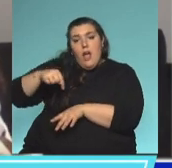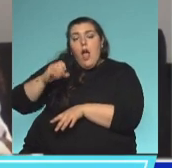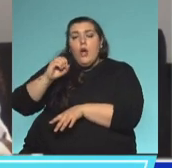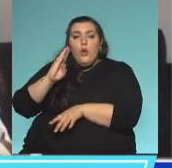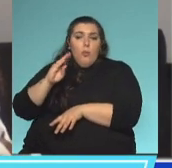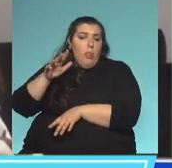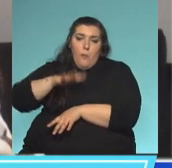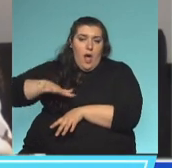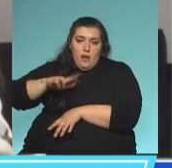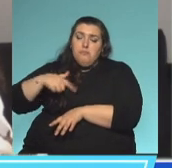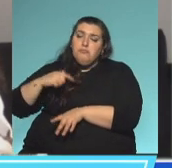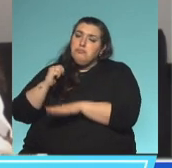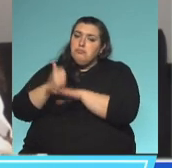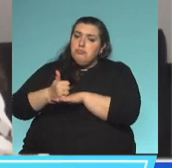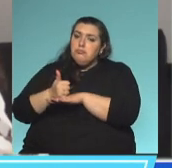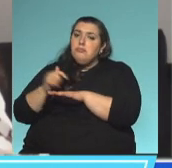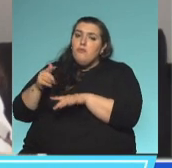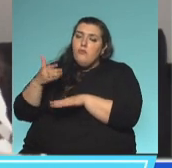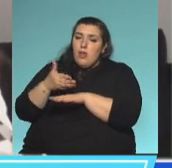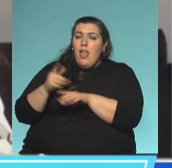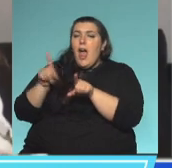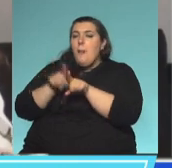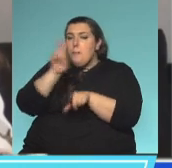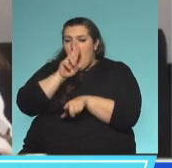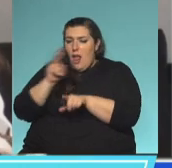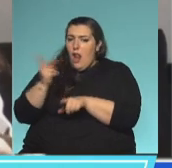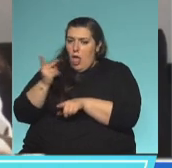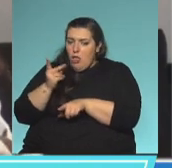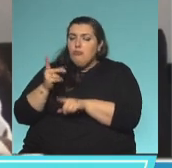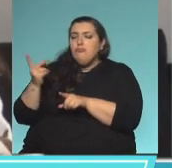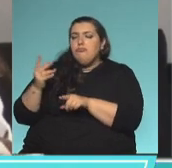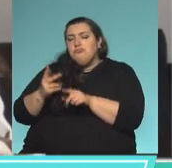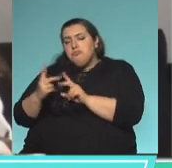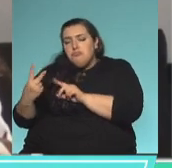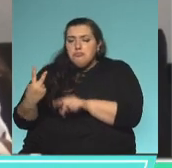barrio. Jugando con mi hermana y junto con hombres.